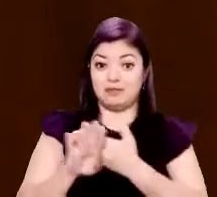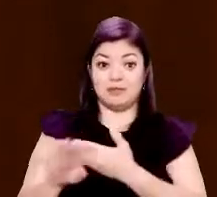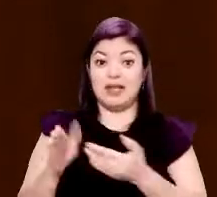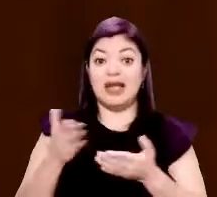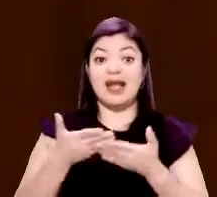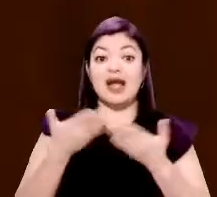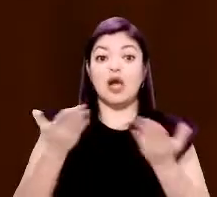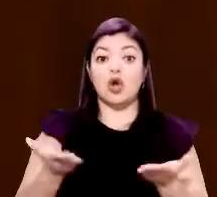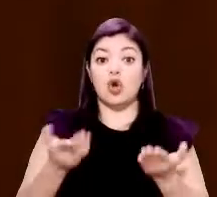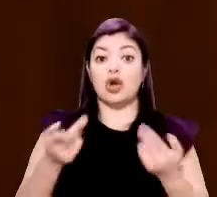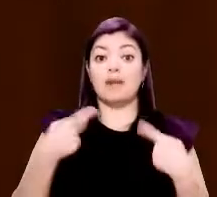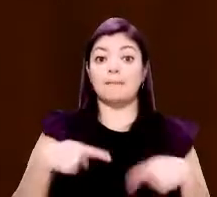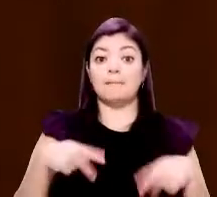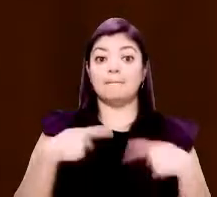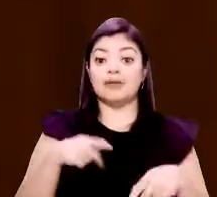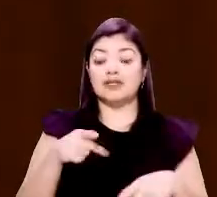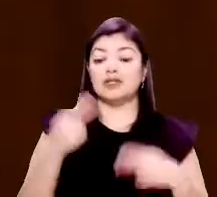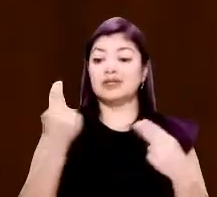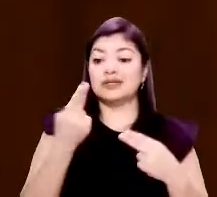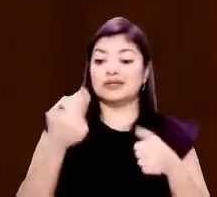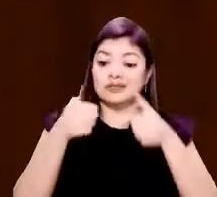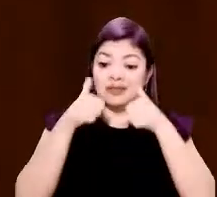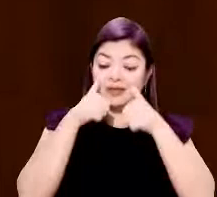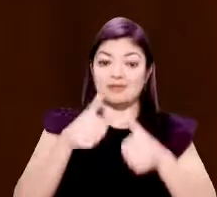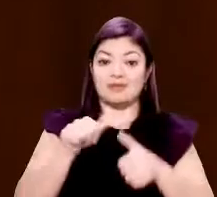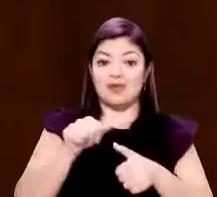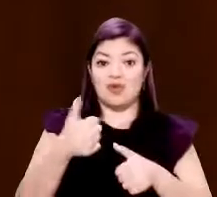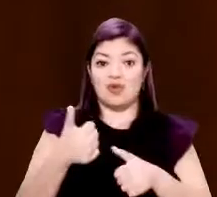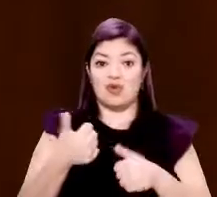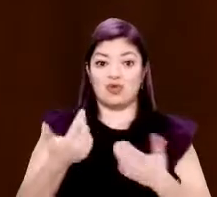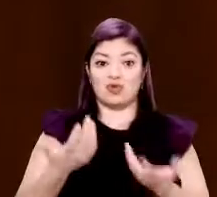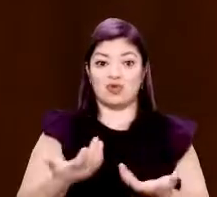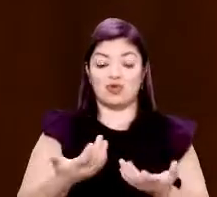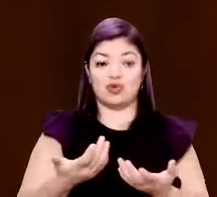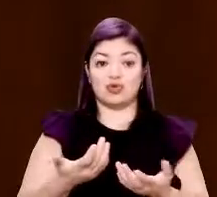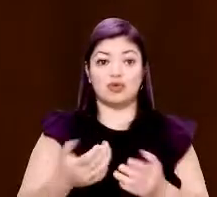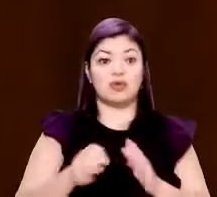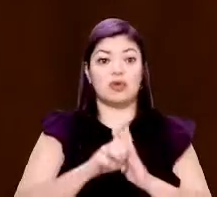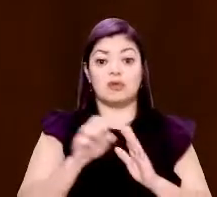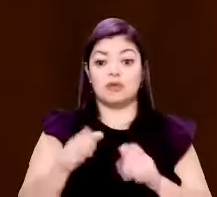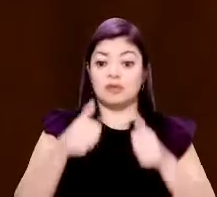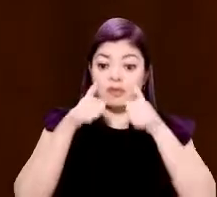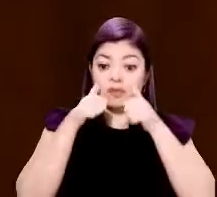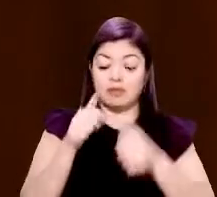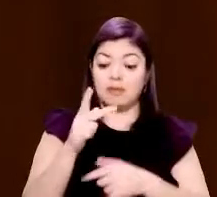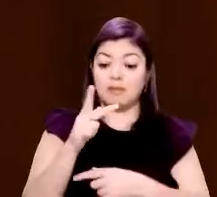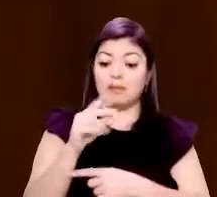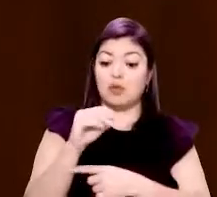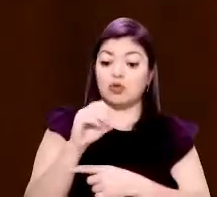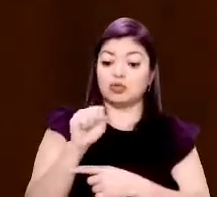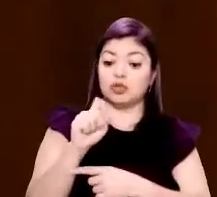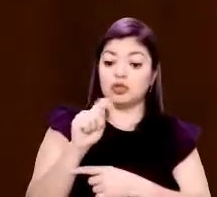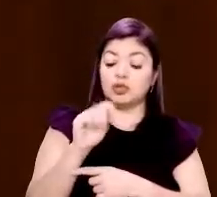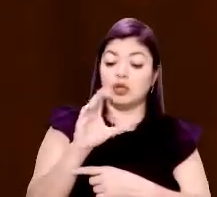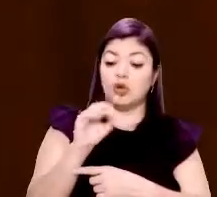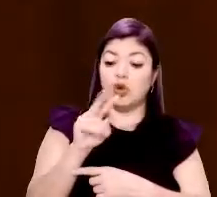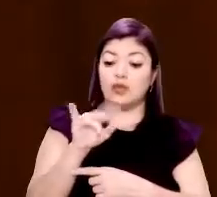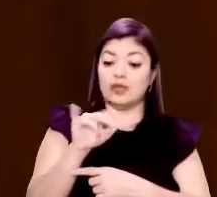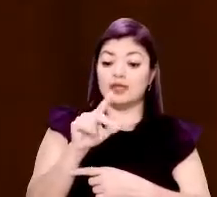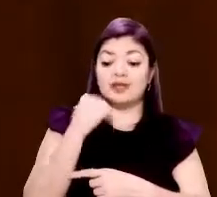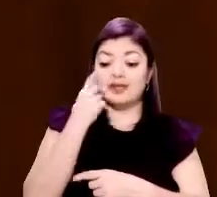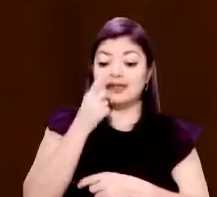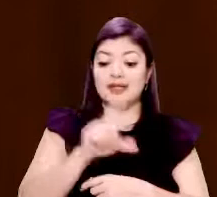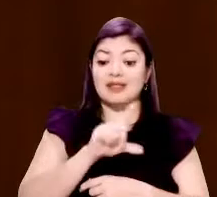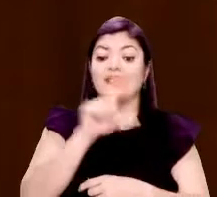personas que ahora necesitan de otro tipo de atención post-COVID. Las afectaciones psicológicas